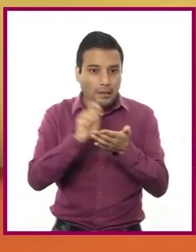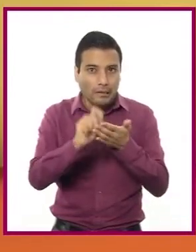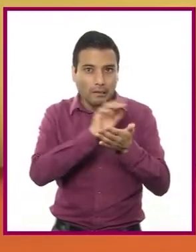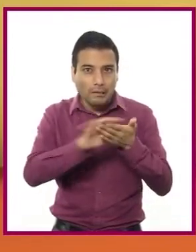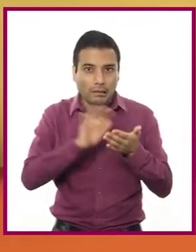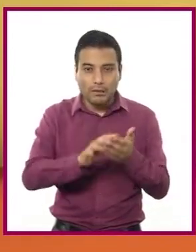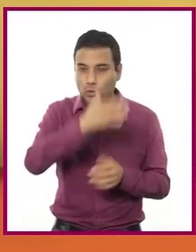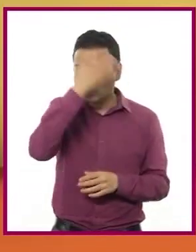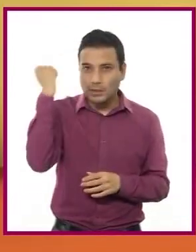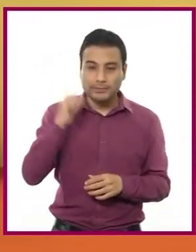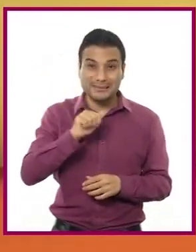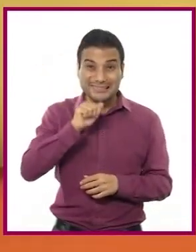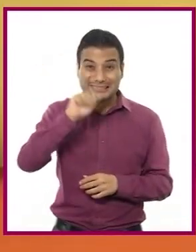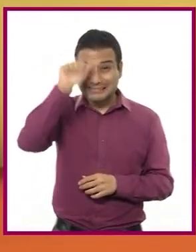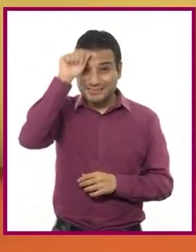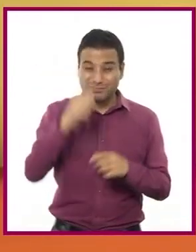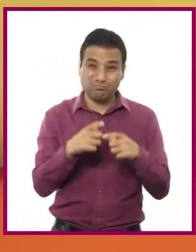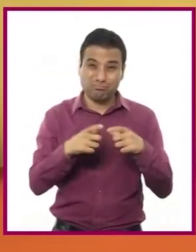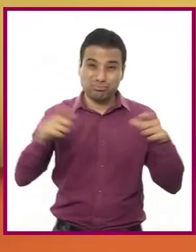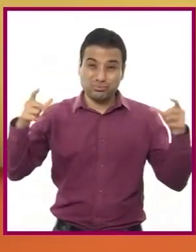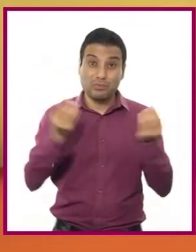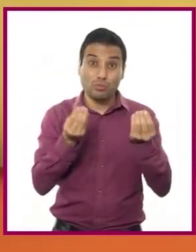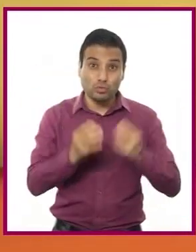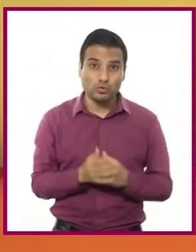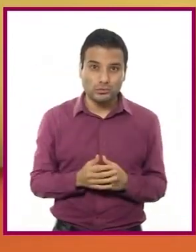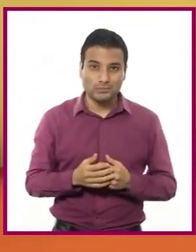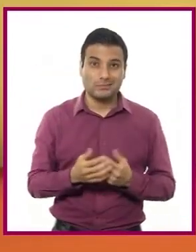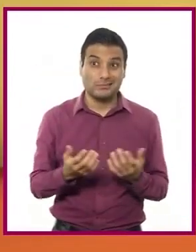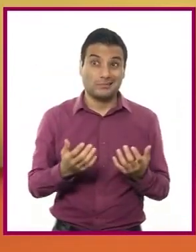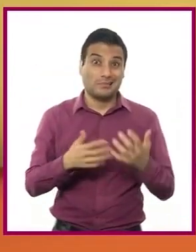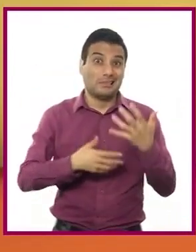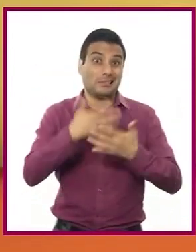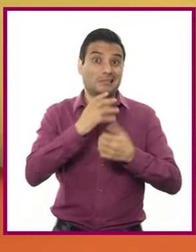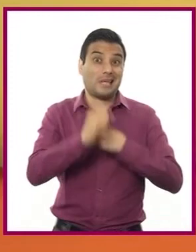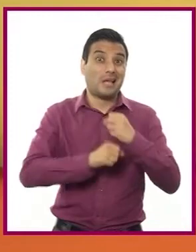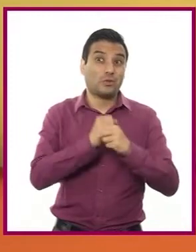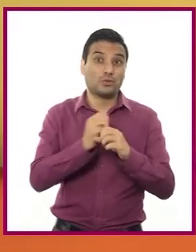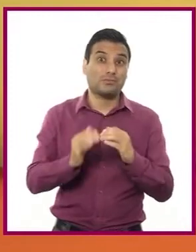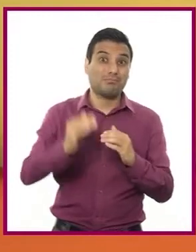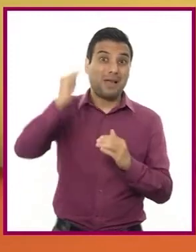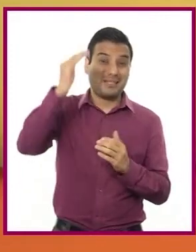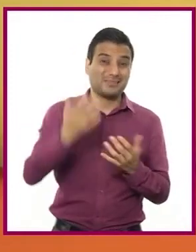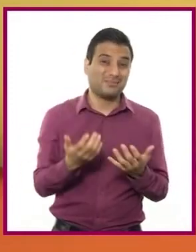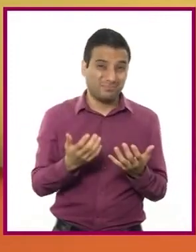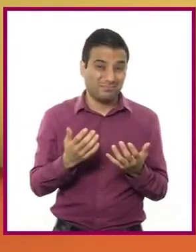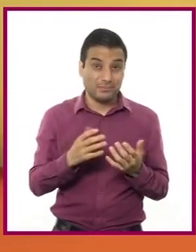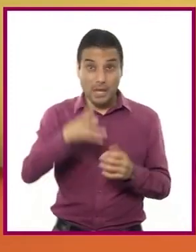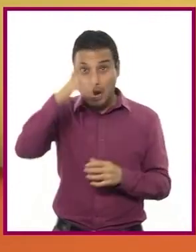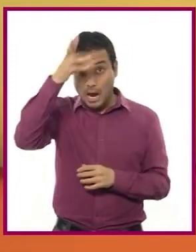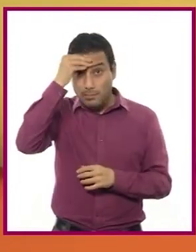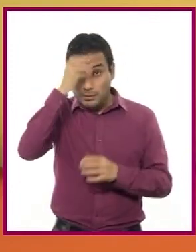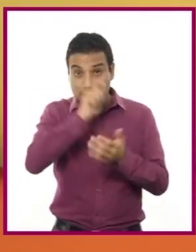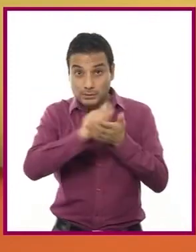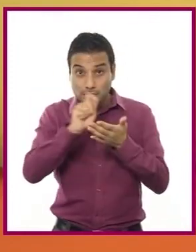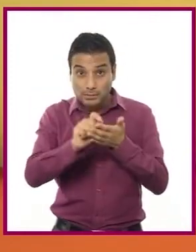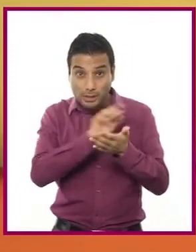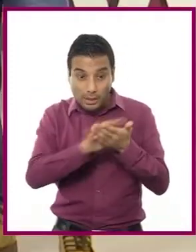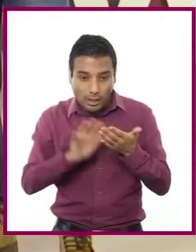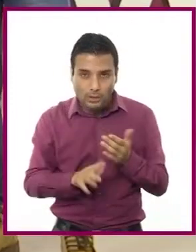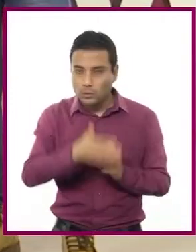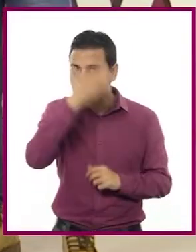país sean altas y que muchas personas mayores de 15 años no han tenido la oportunidad de aprender a leer ni